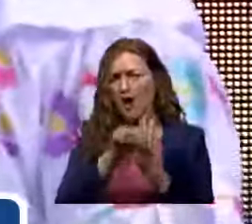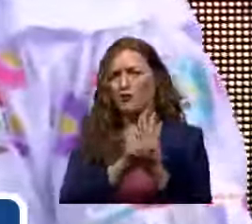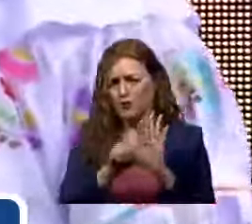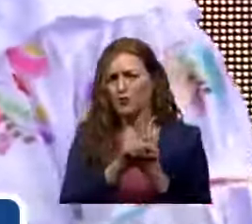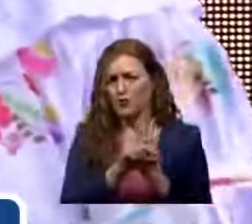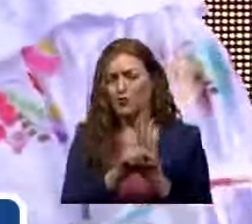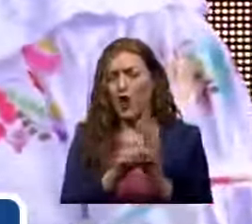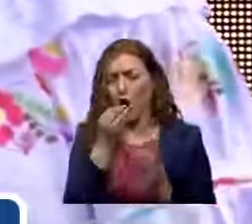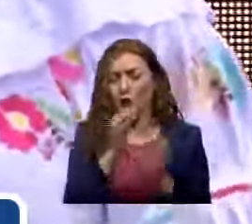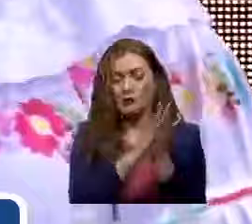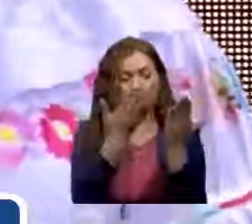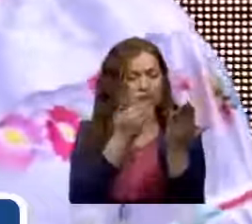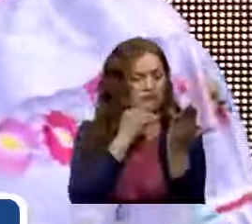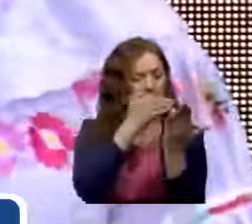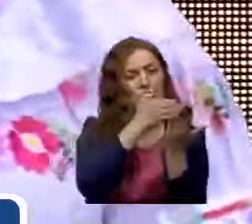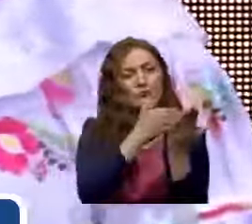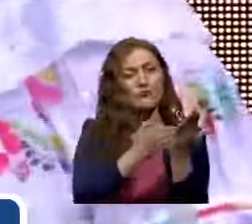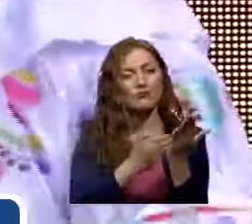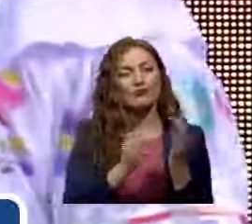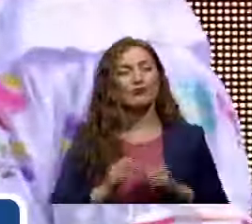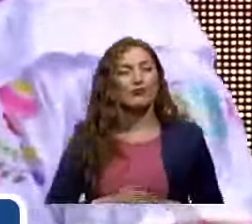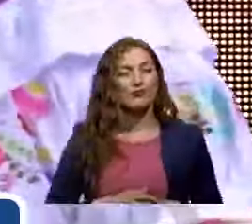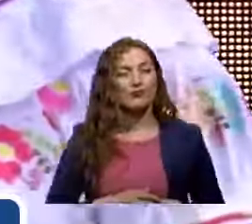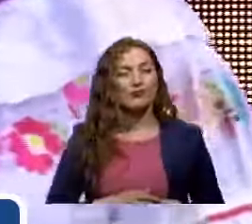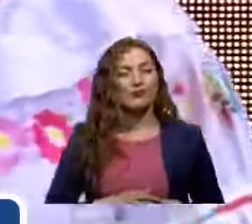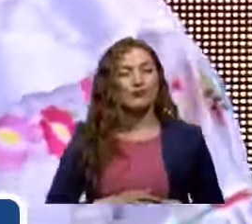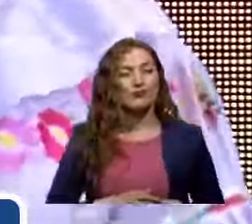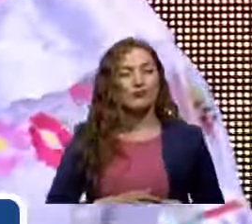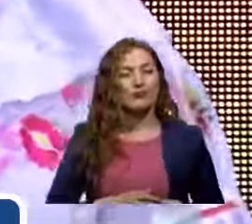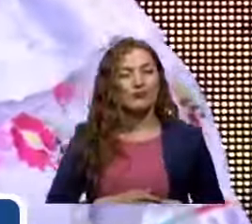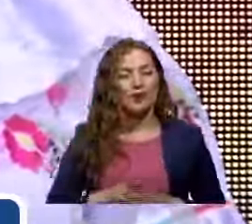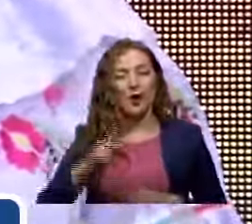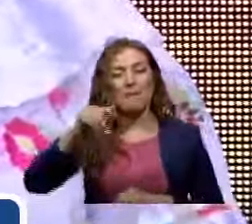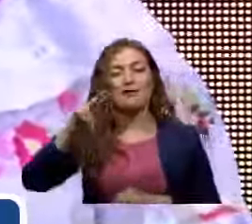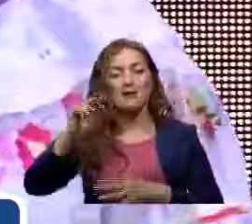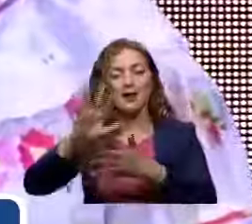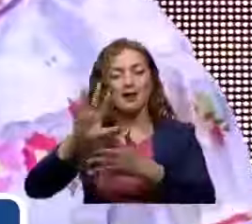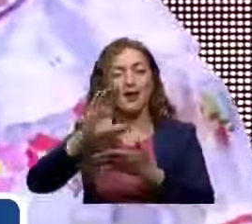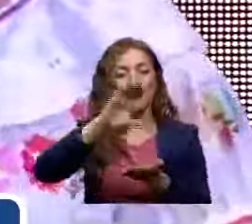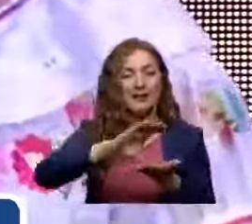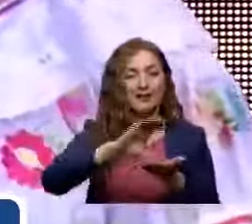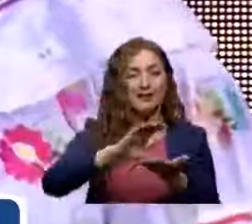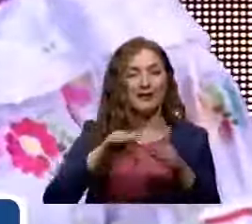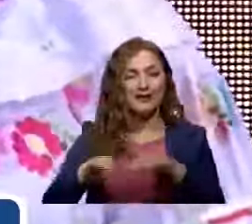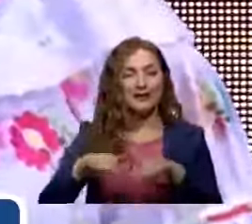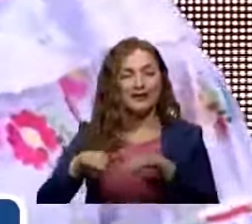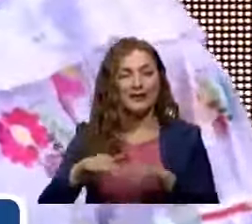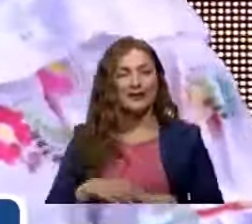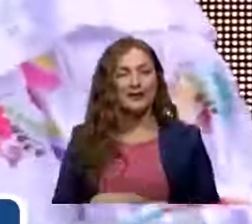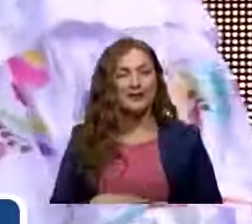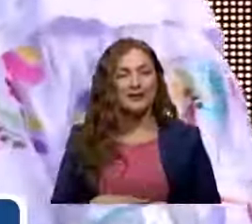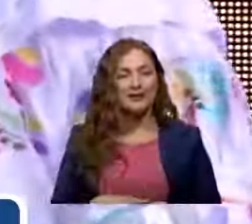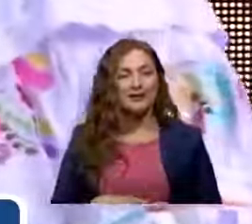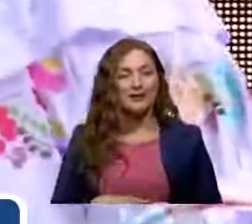algunos combos que son pequeños que se ofrecen en el local. Tenemos dos locales, uno en la Panamericana y otro en el centro de Atuntaqui. E igual